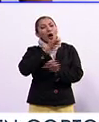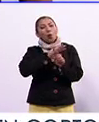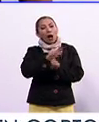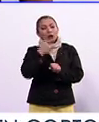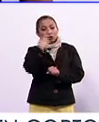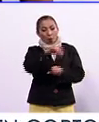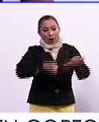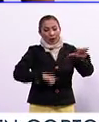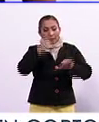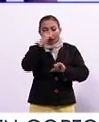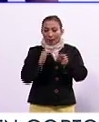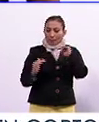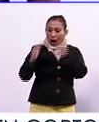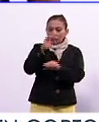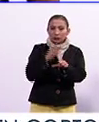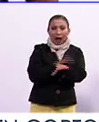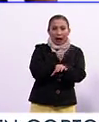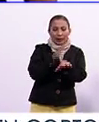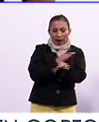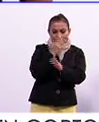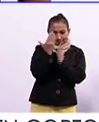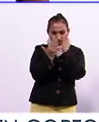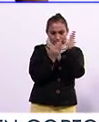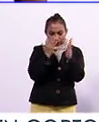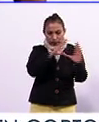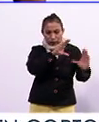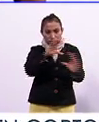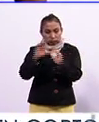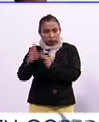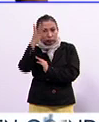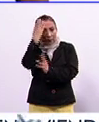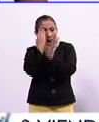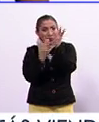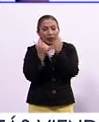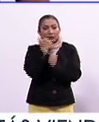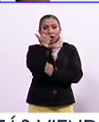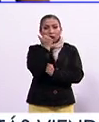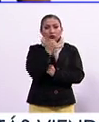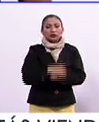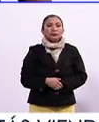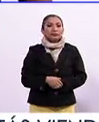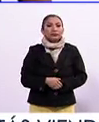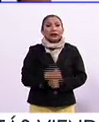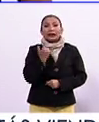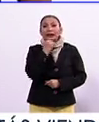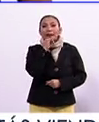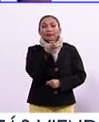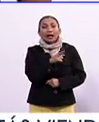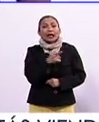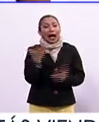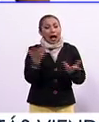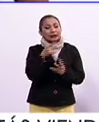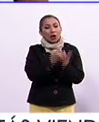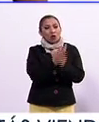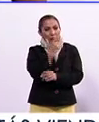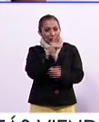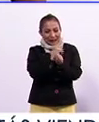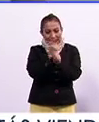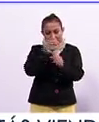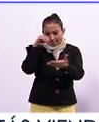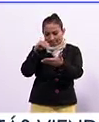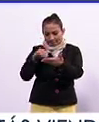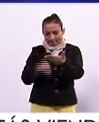las acciones para elevar la calidad del proceso, enseñanza y aprendizaje de los alumnos, así como la creación de nuevas carreras.